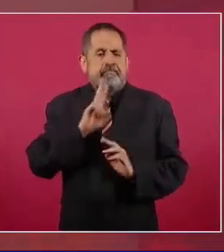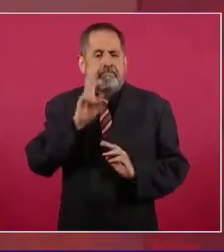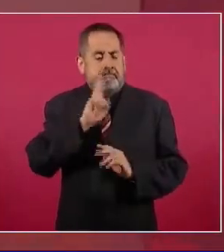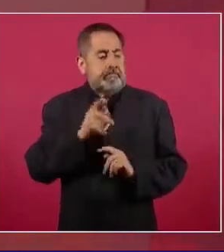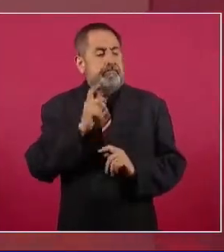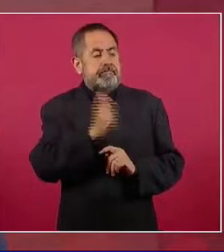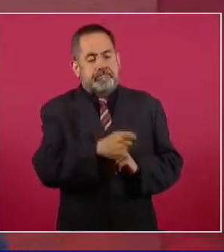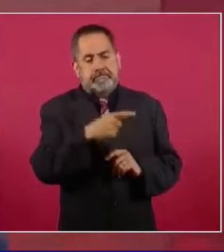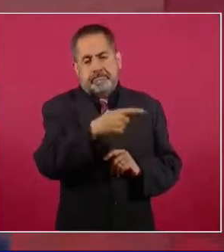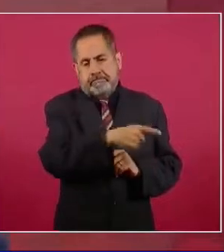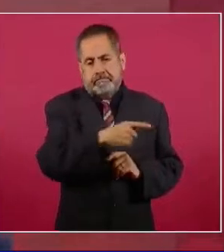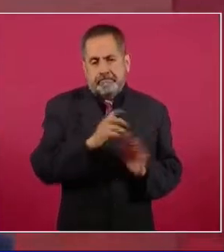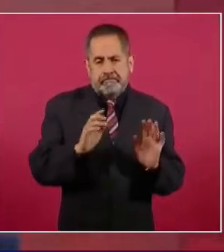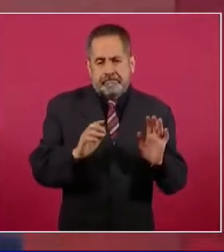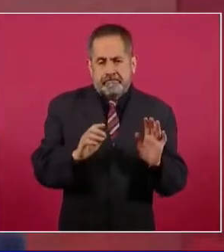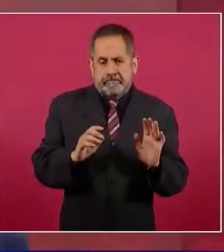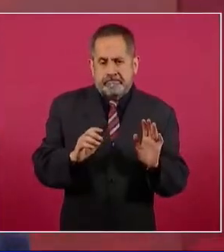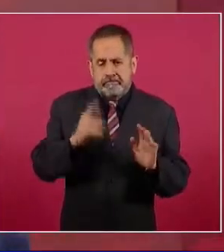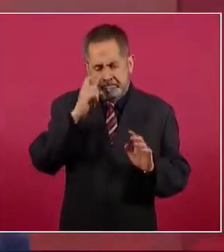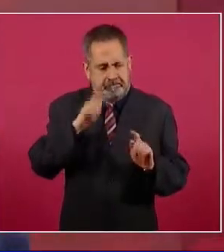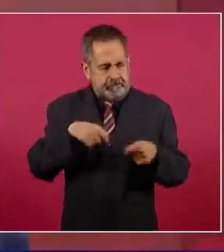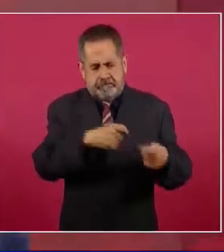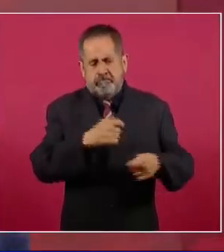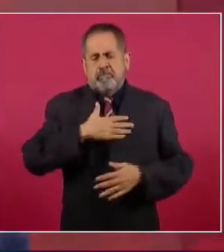para que haya justicia.